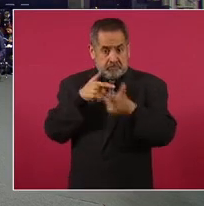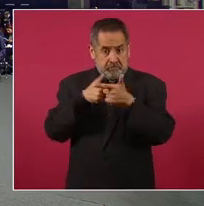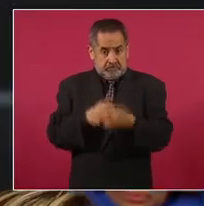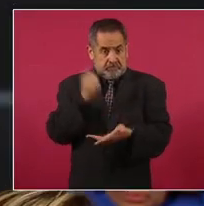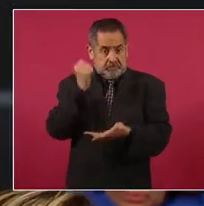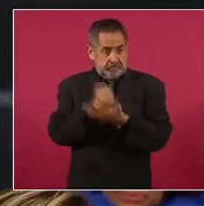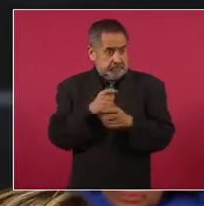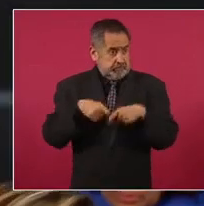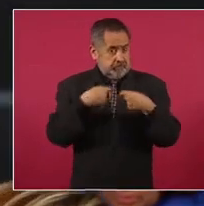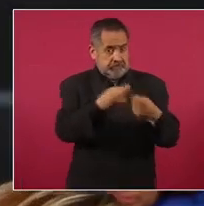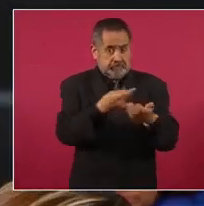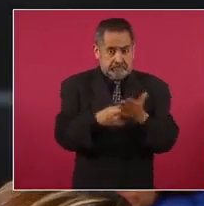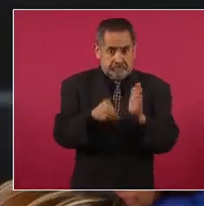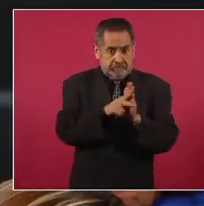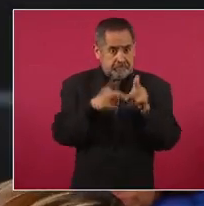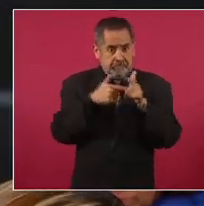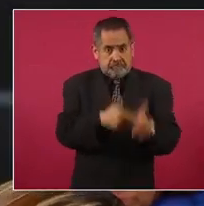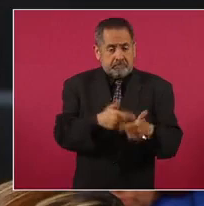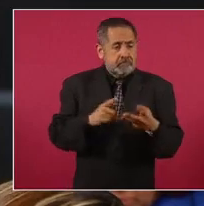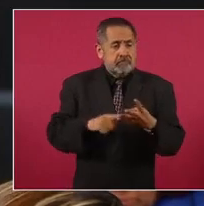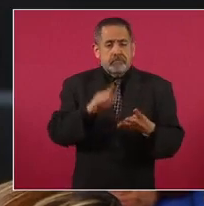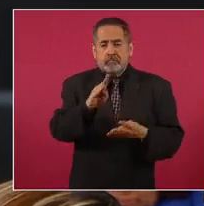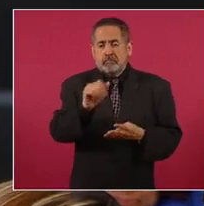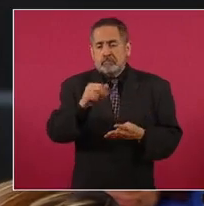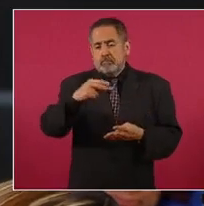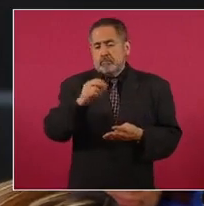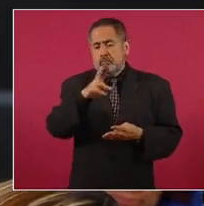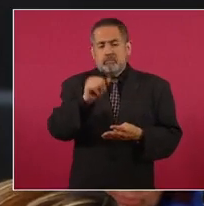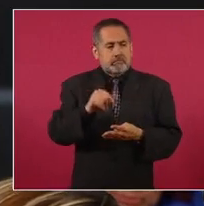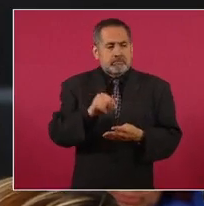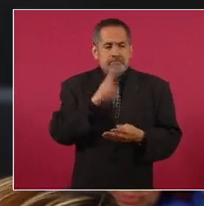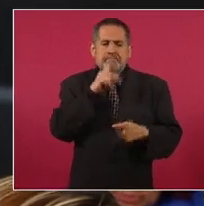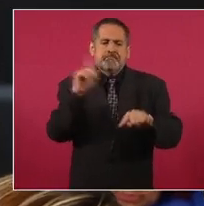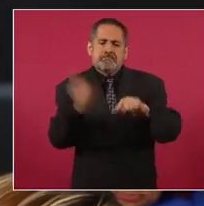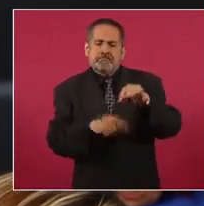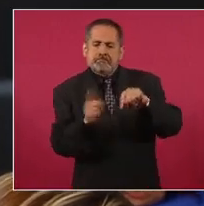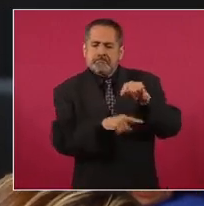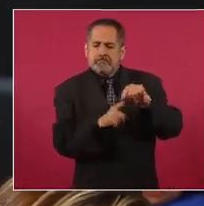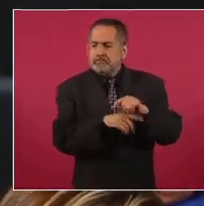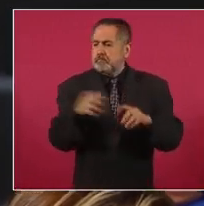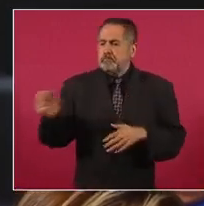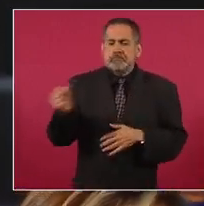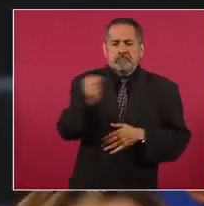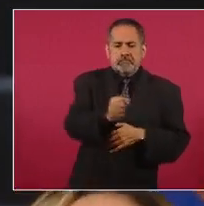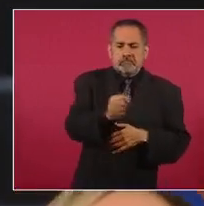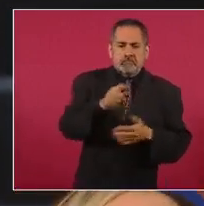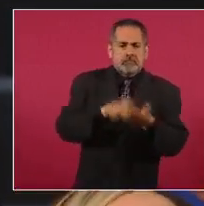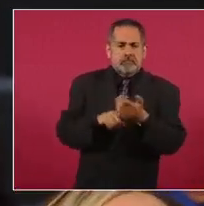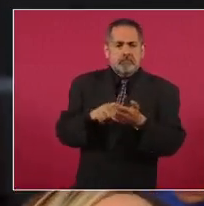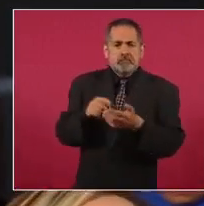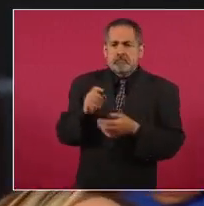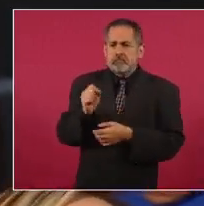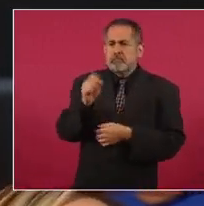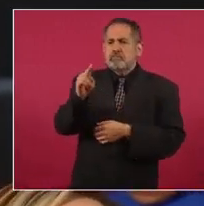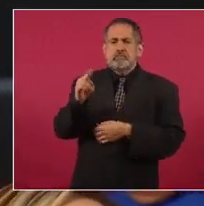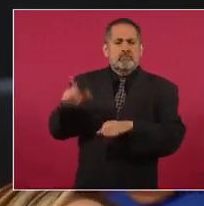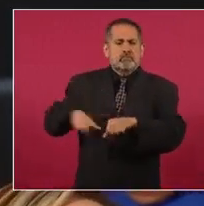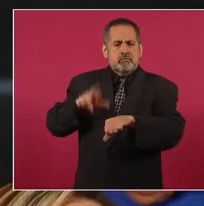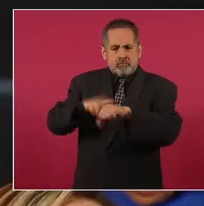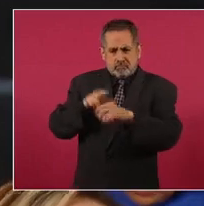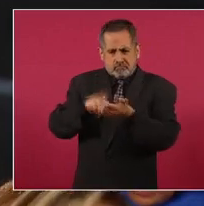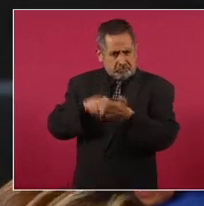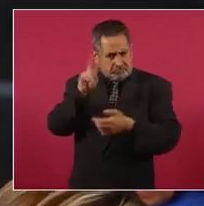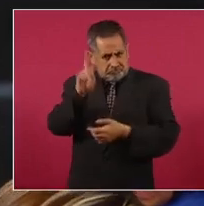general de Banobras, quienes pudieran ser sustituidos en lugar de Esquivel, del subgobernador actual todavía. ¿Es tan cierto esto